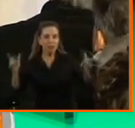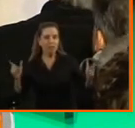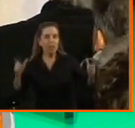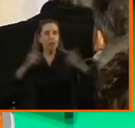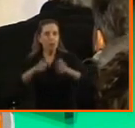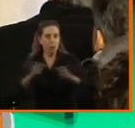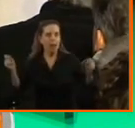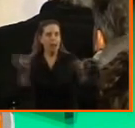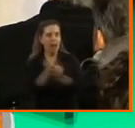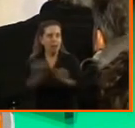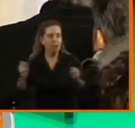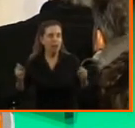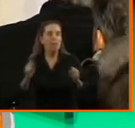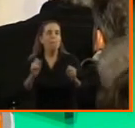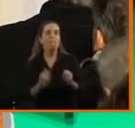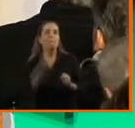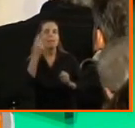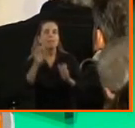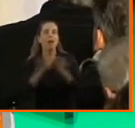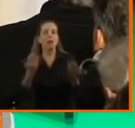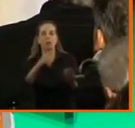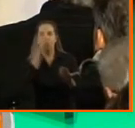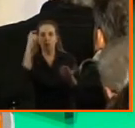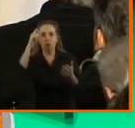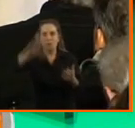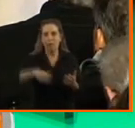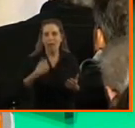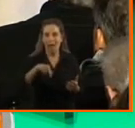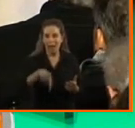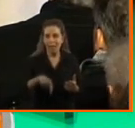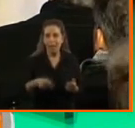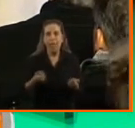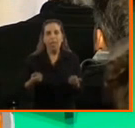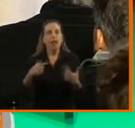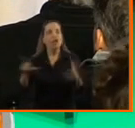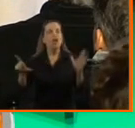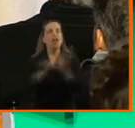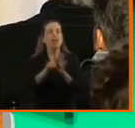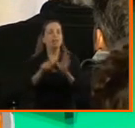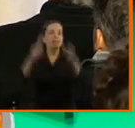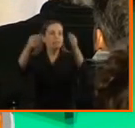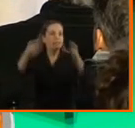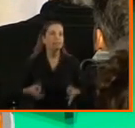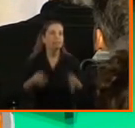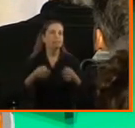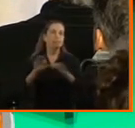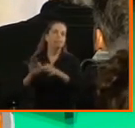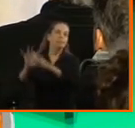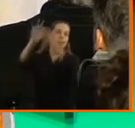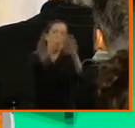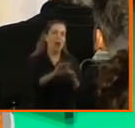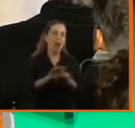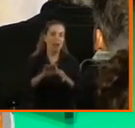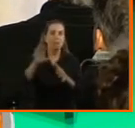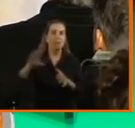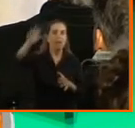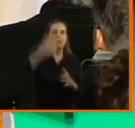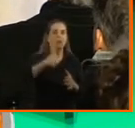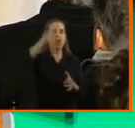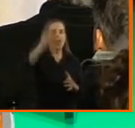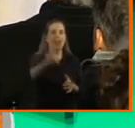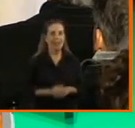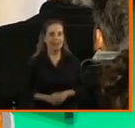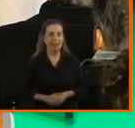atención, ¿no? Con el público, sobre todo con su base de votantes, es casi más importante que las medidas de gobierno, que en algunos casos todavía